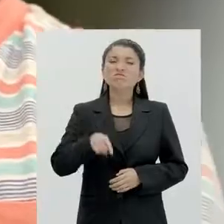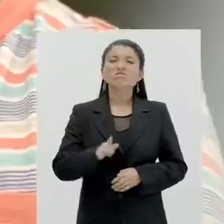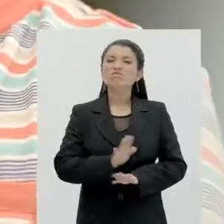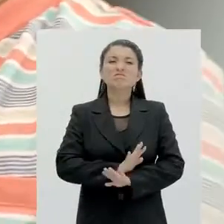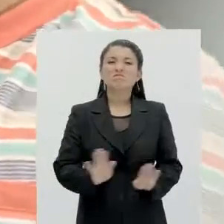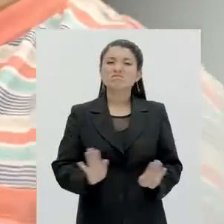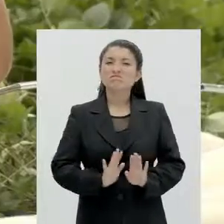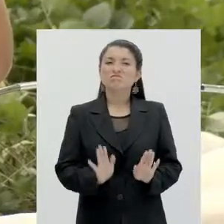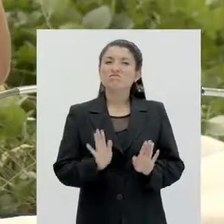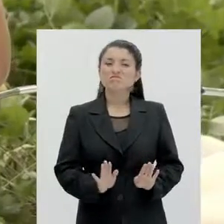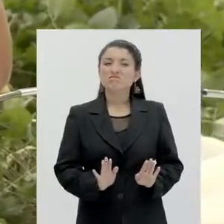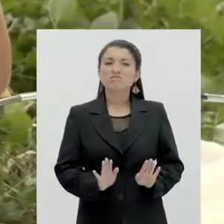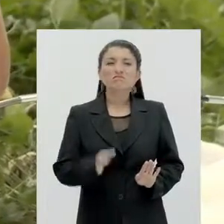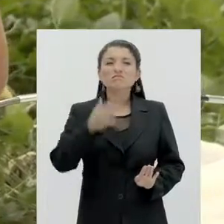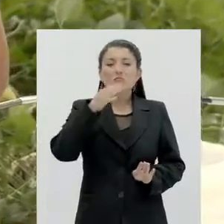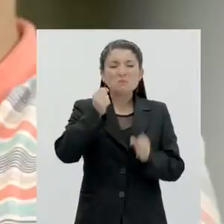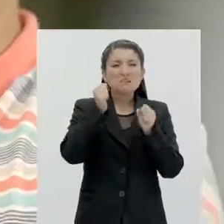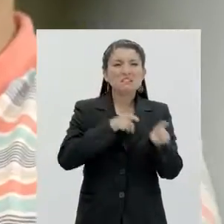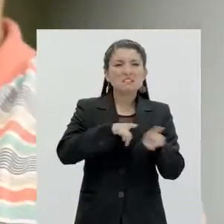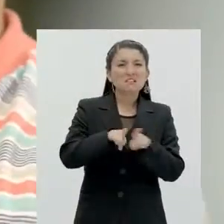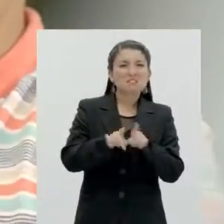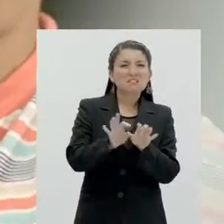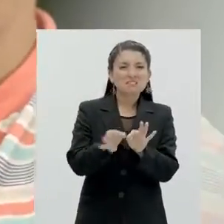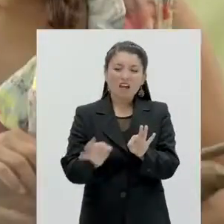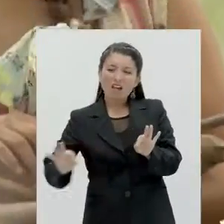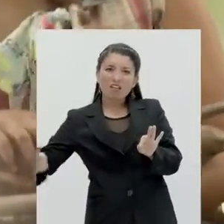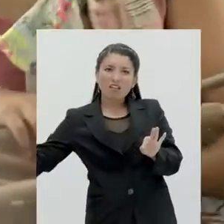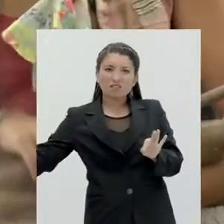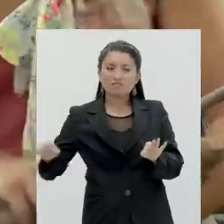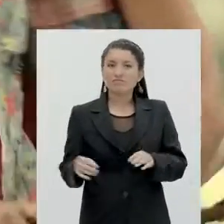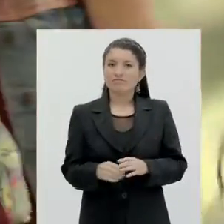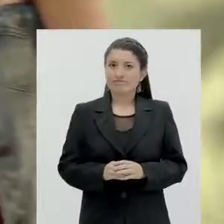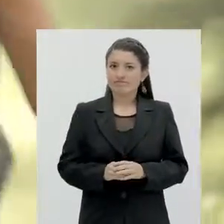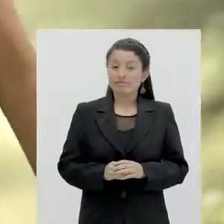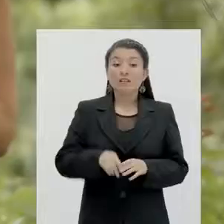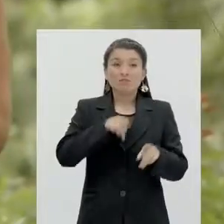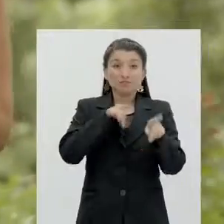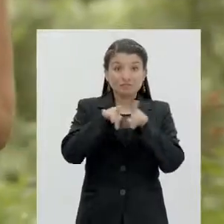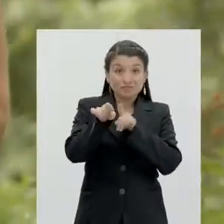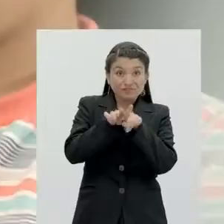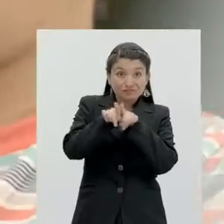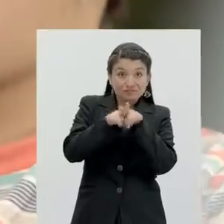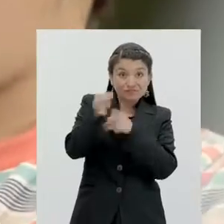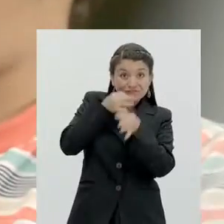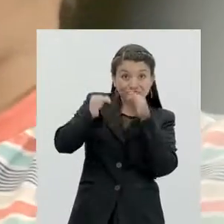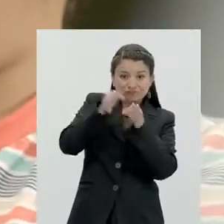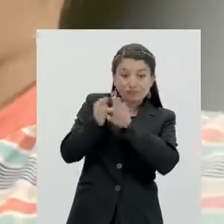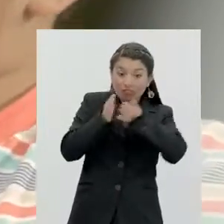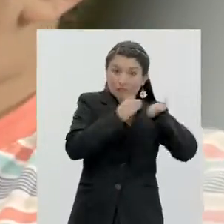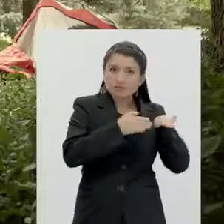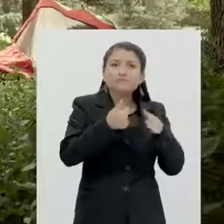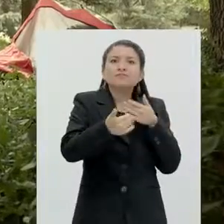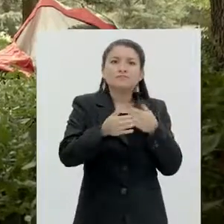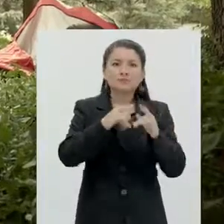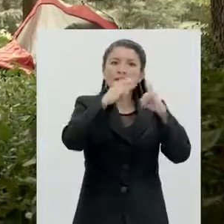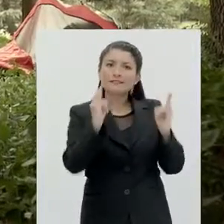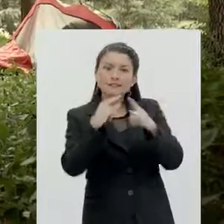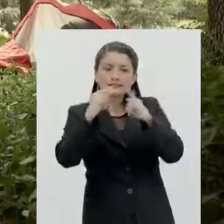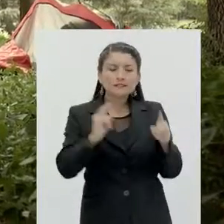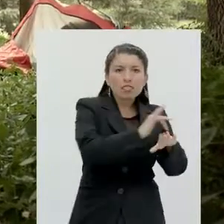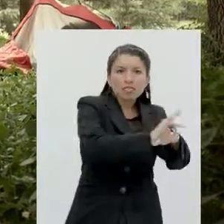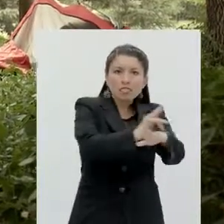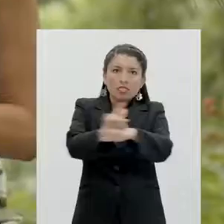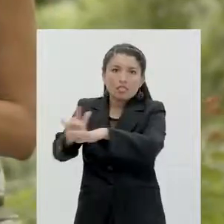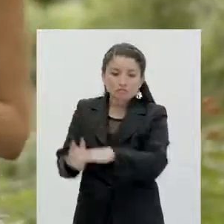Yo no me quedaría aquí, ¿eh? Pueden haber ratones de cola larga. Para prevenir la anta, hay que acampar en espacios libres de matorrales